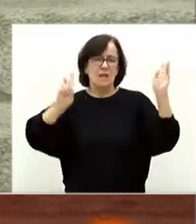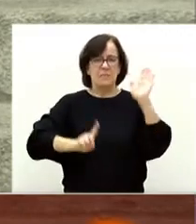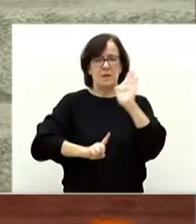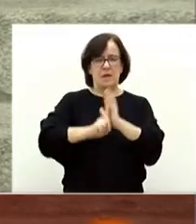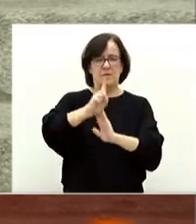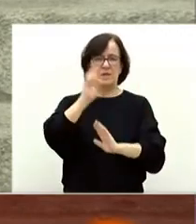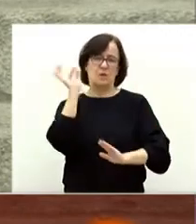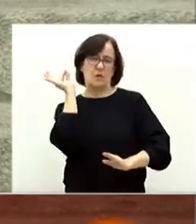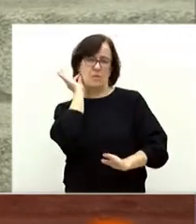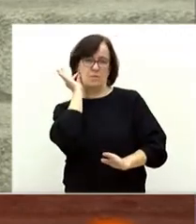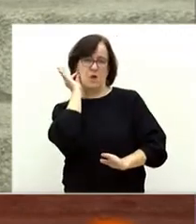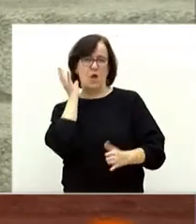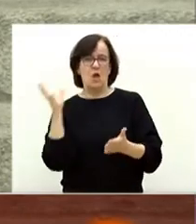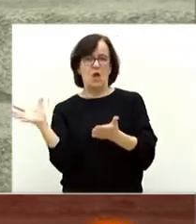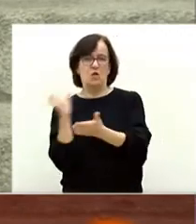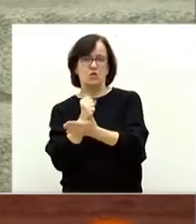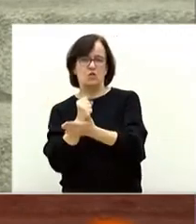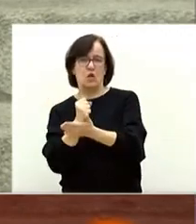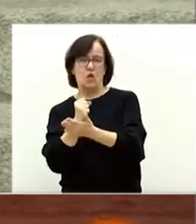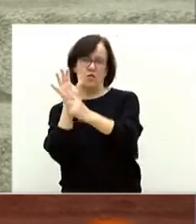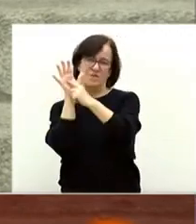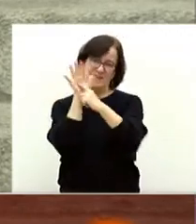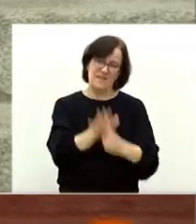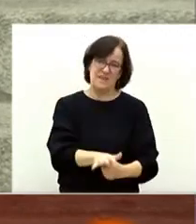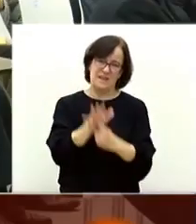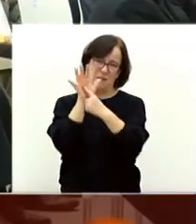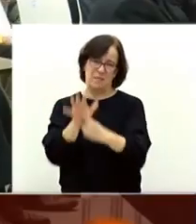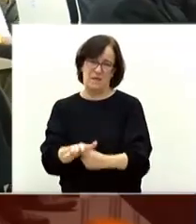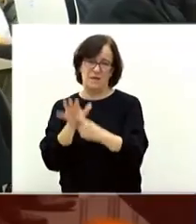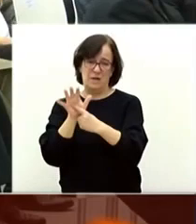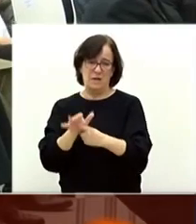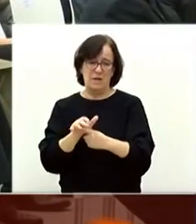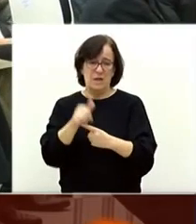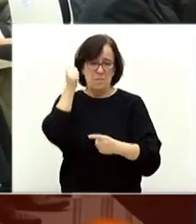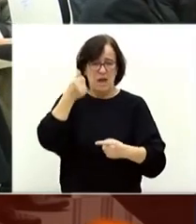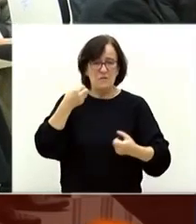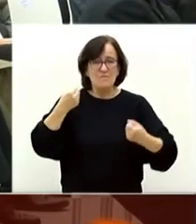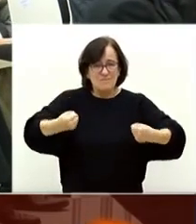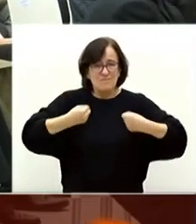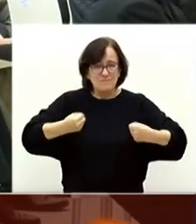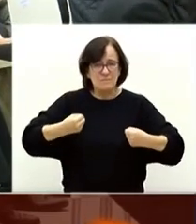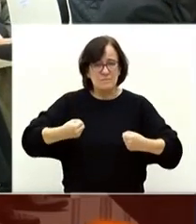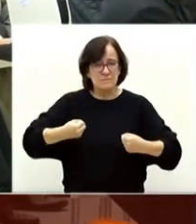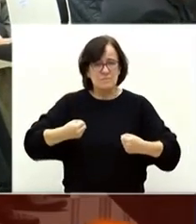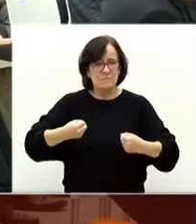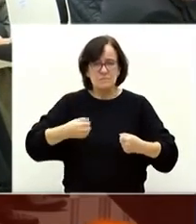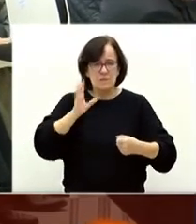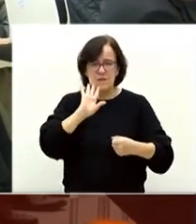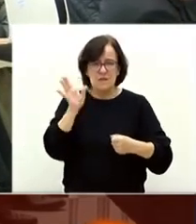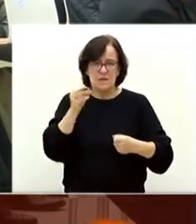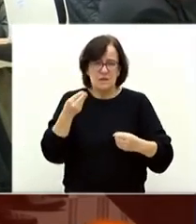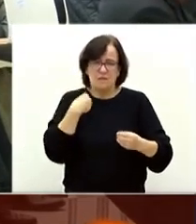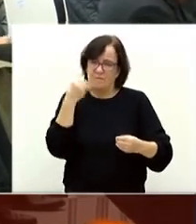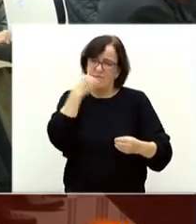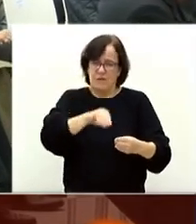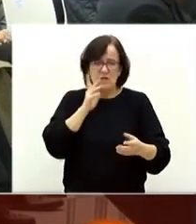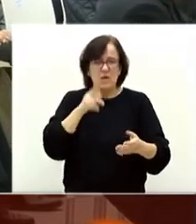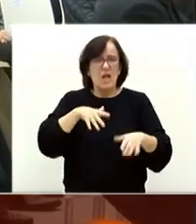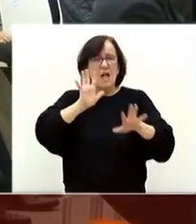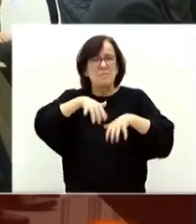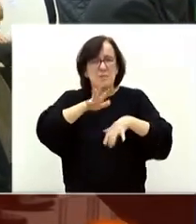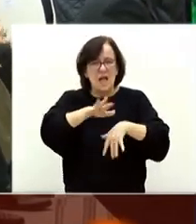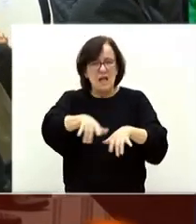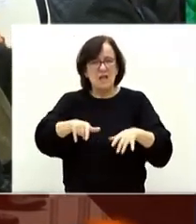de las mujeres frente a todo tipo de discriminación y con mayor determinación y contundencia frente a las